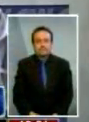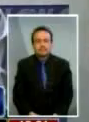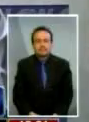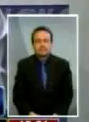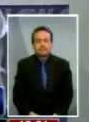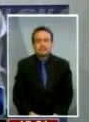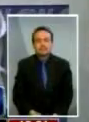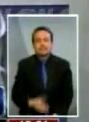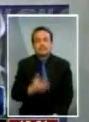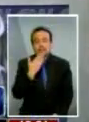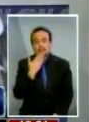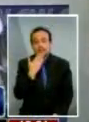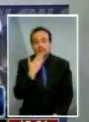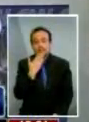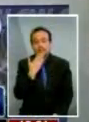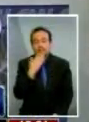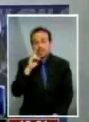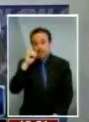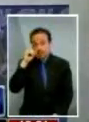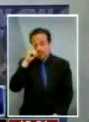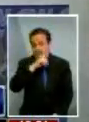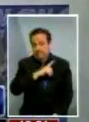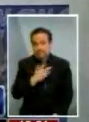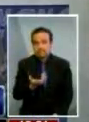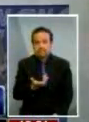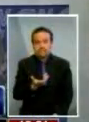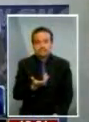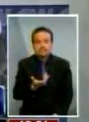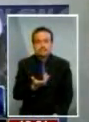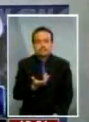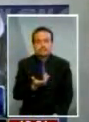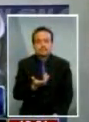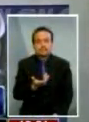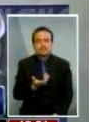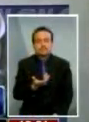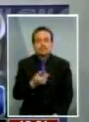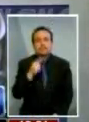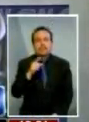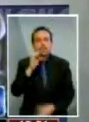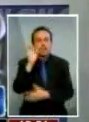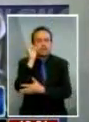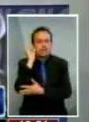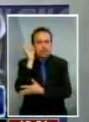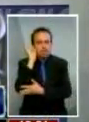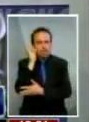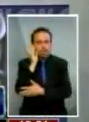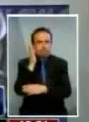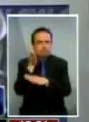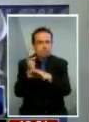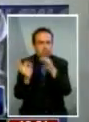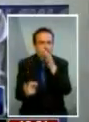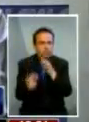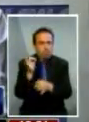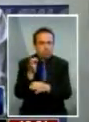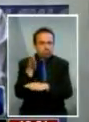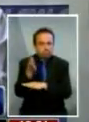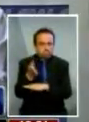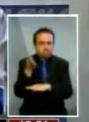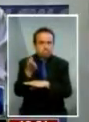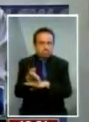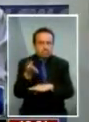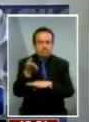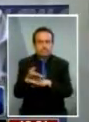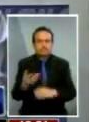y lo otro complicado ha sido la audiencia que hemos seguido y que